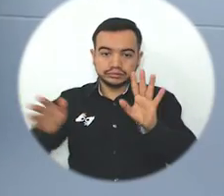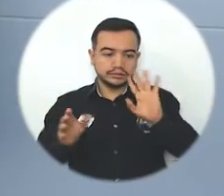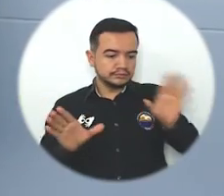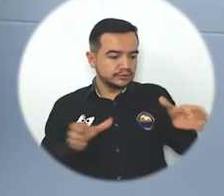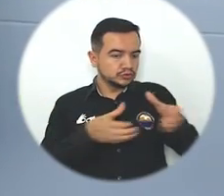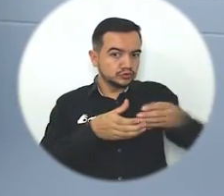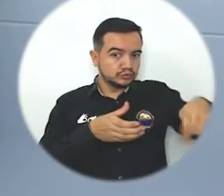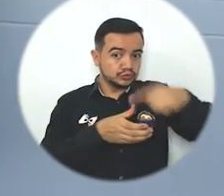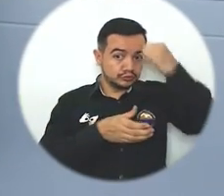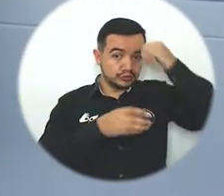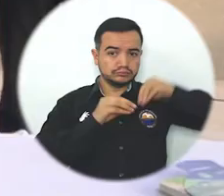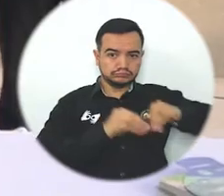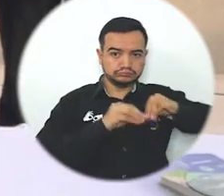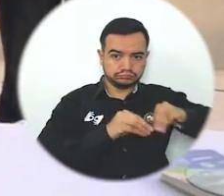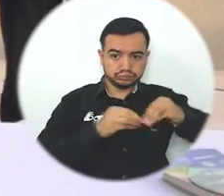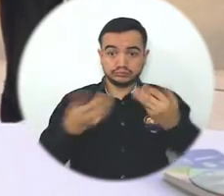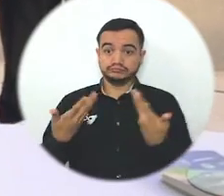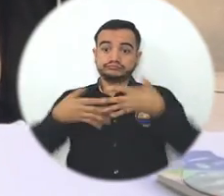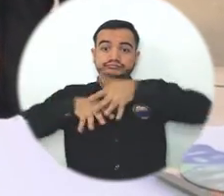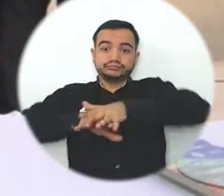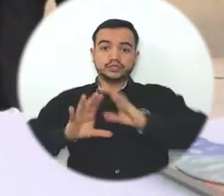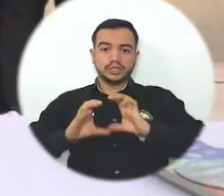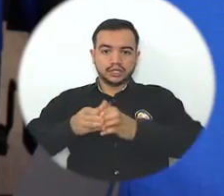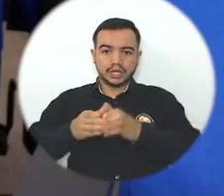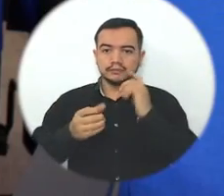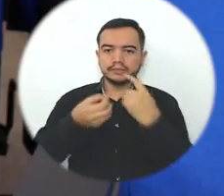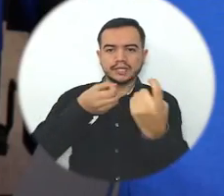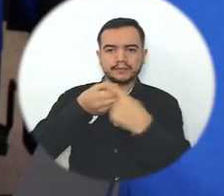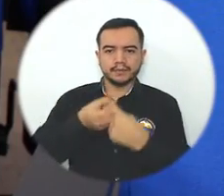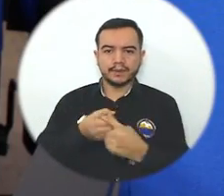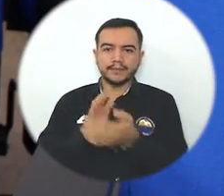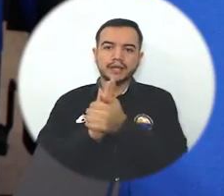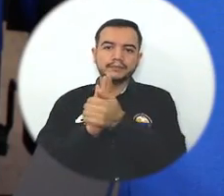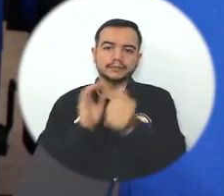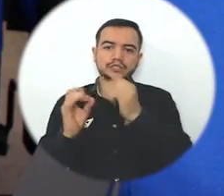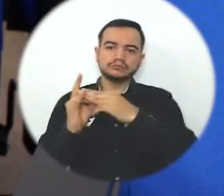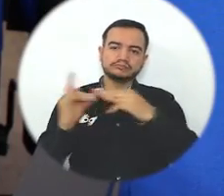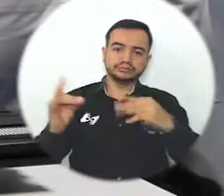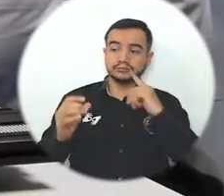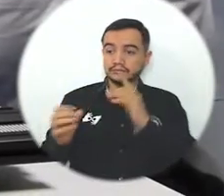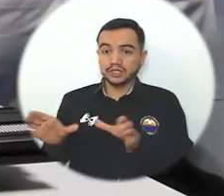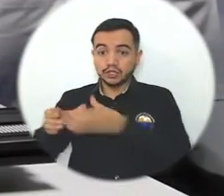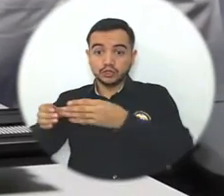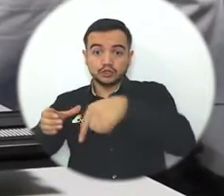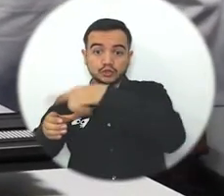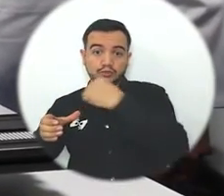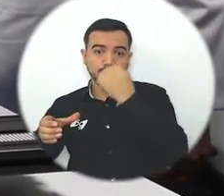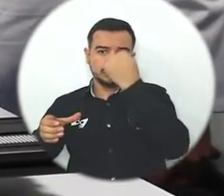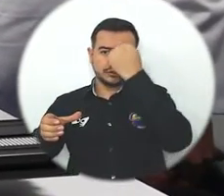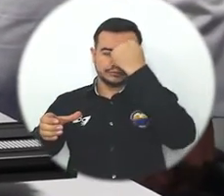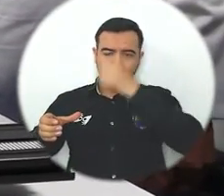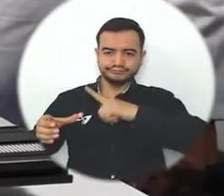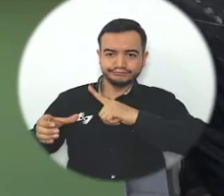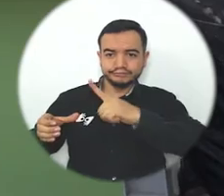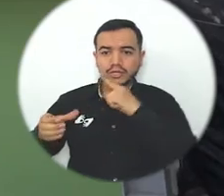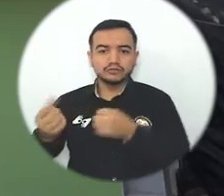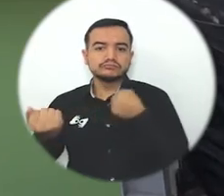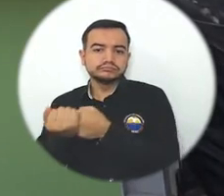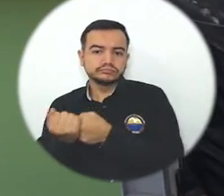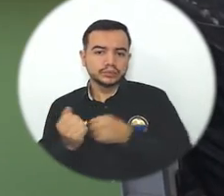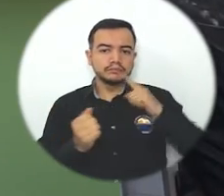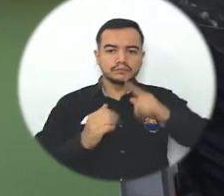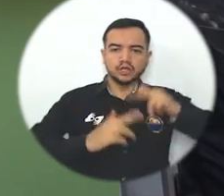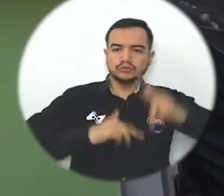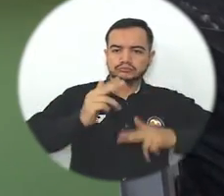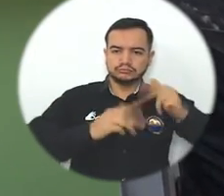el modelo híbrido, la ampliación de cupos de talento Magdalena, el impulso al liderazgo estudiantil, el fortalecimiento de la investigación, el